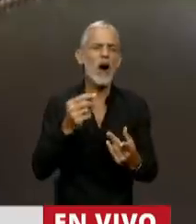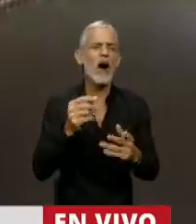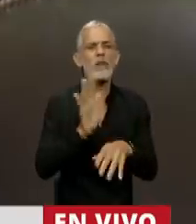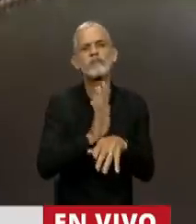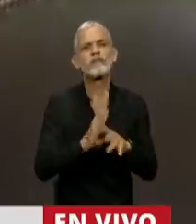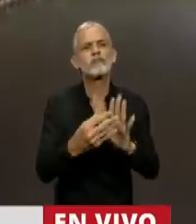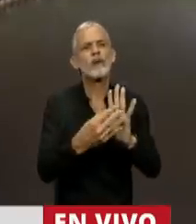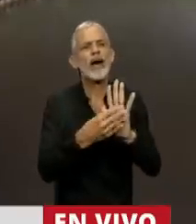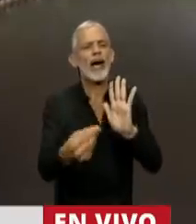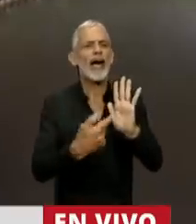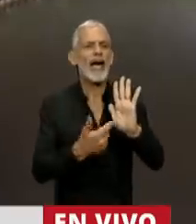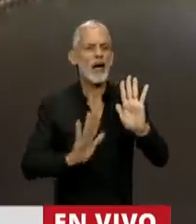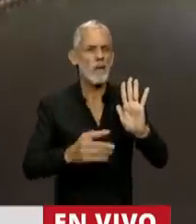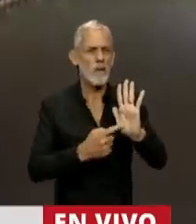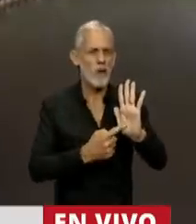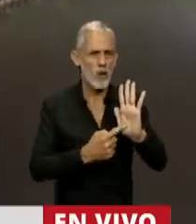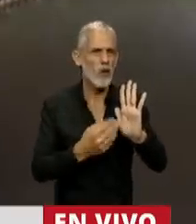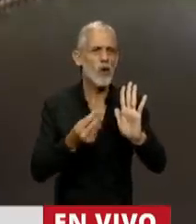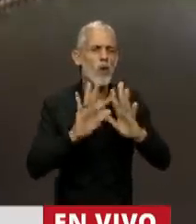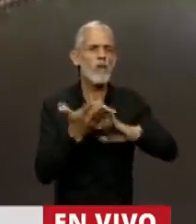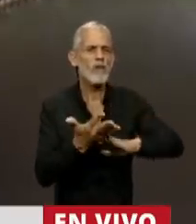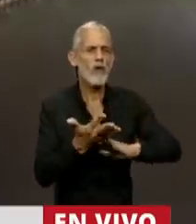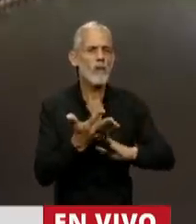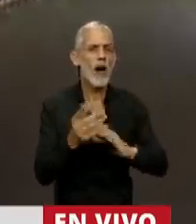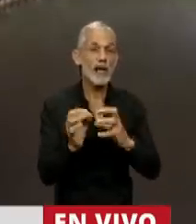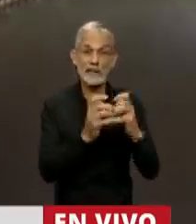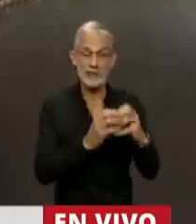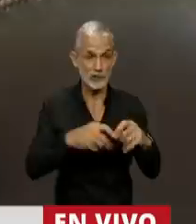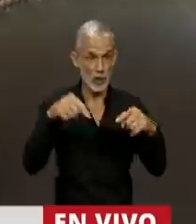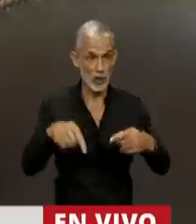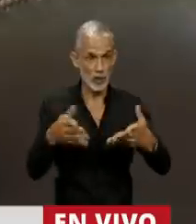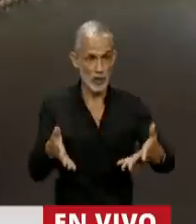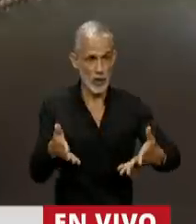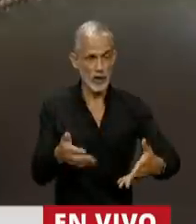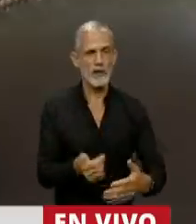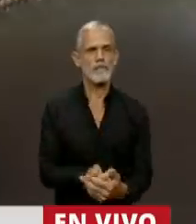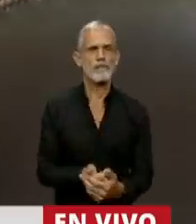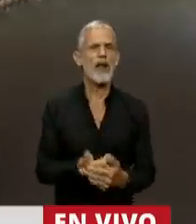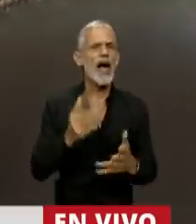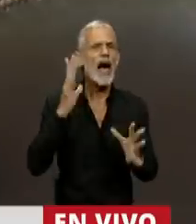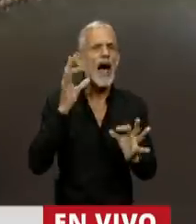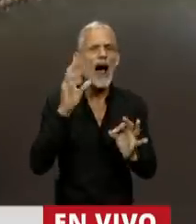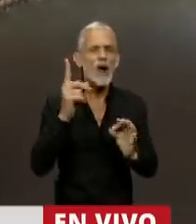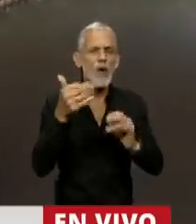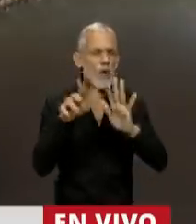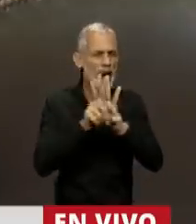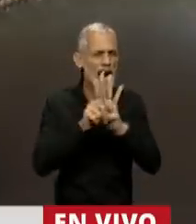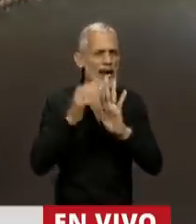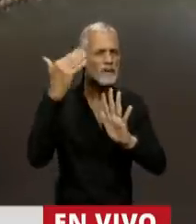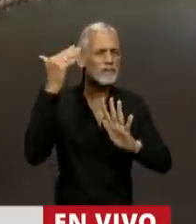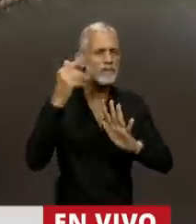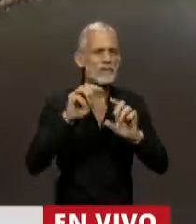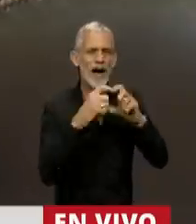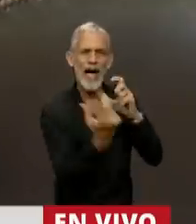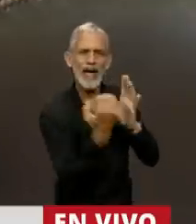ejemplo para ver cómo se sesionó hoy, hay algo que sucedió con una ley en particular, que es la de